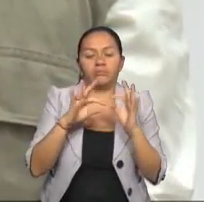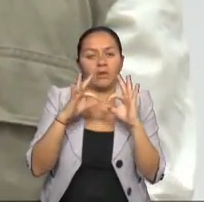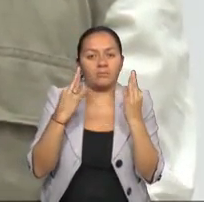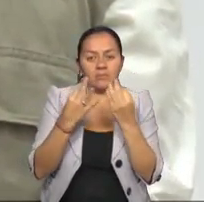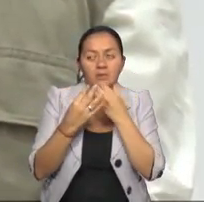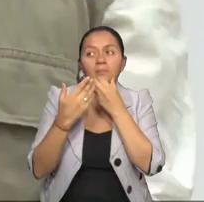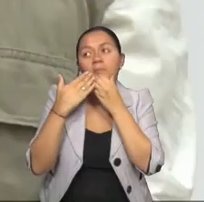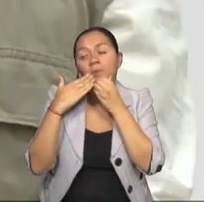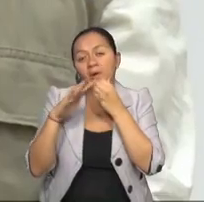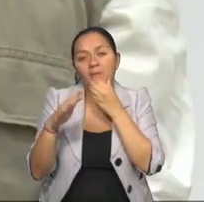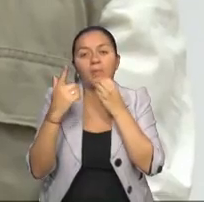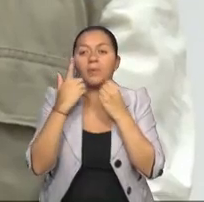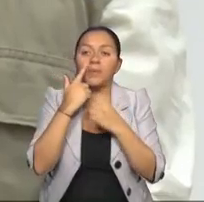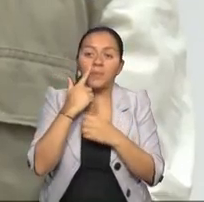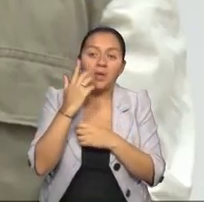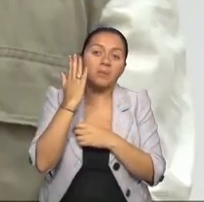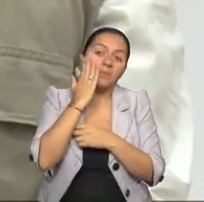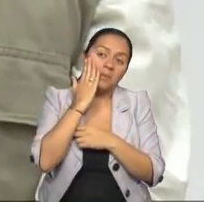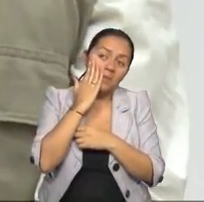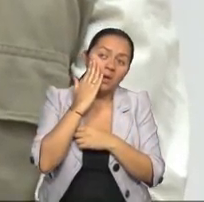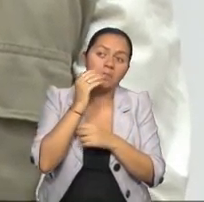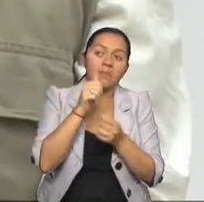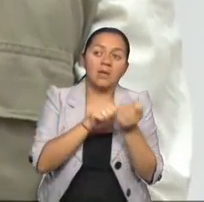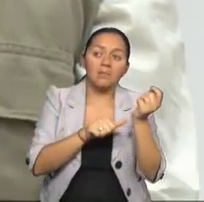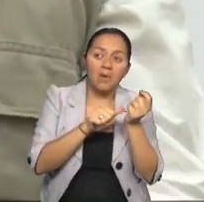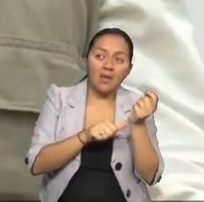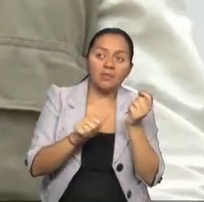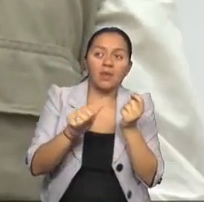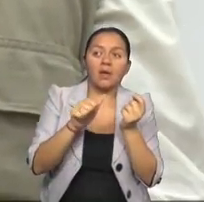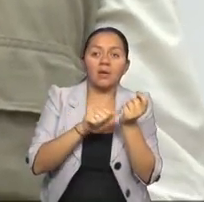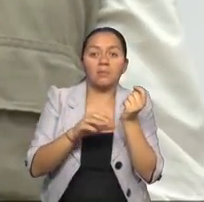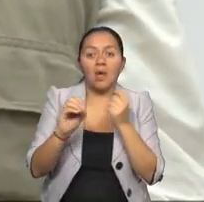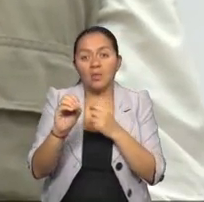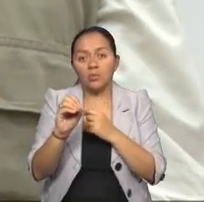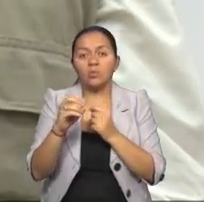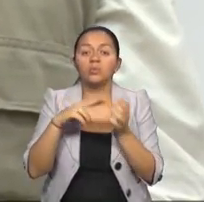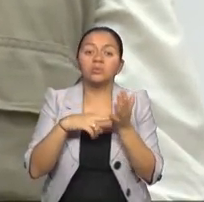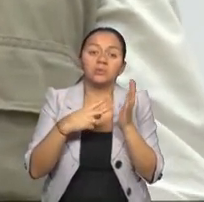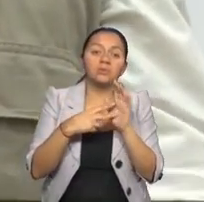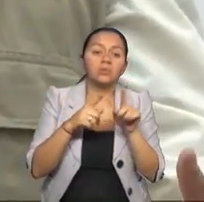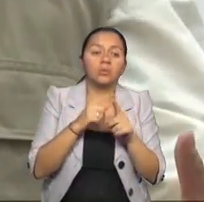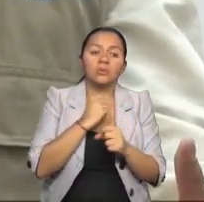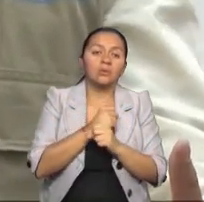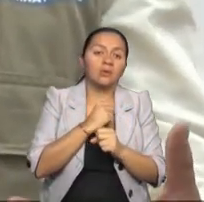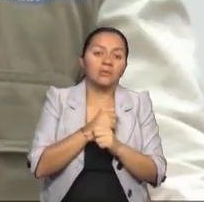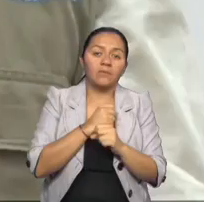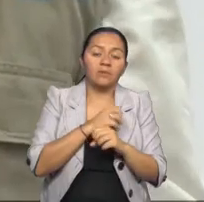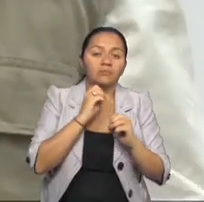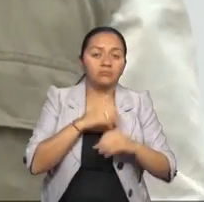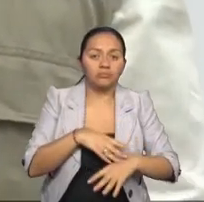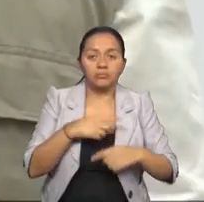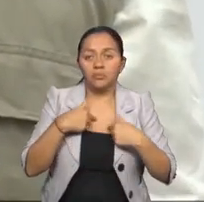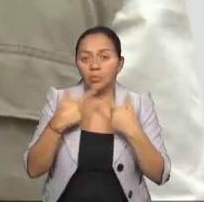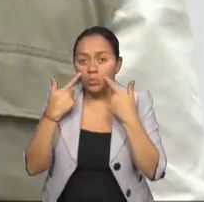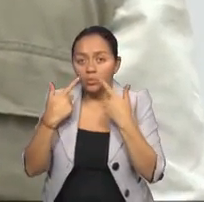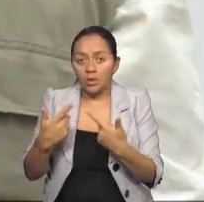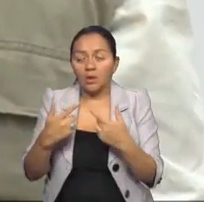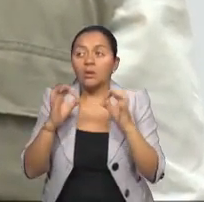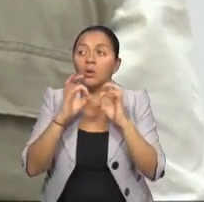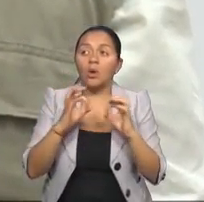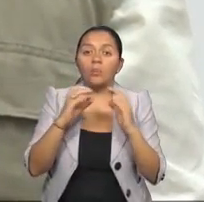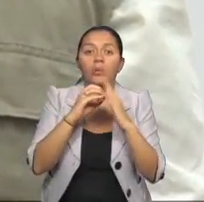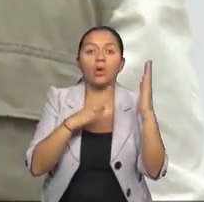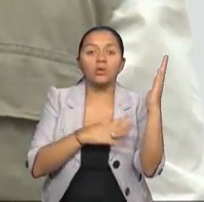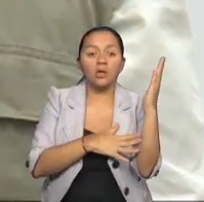mamá o el papá o la hermana o el hermano de van en ocasiones dejar de trabajar incluso abandonan sus proyectos